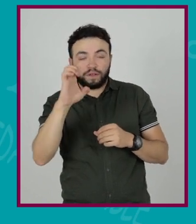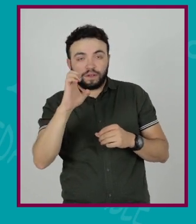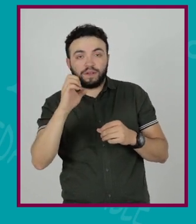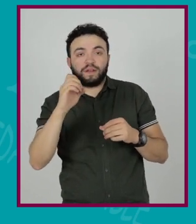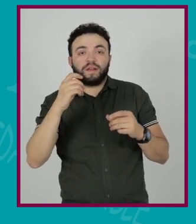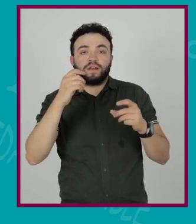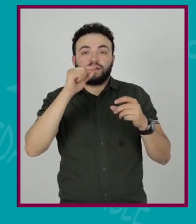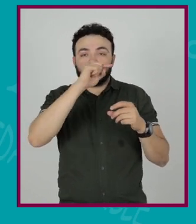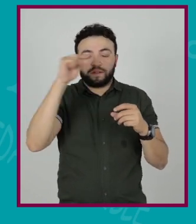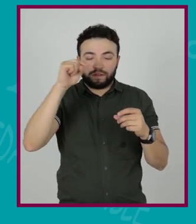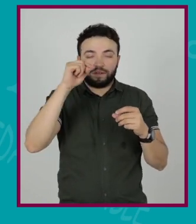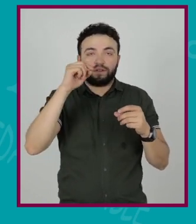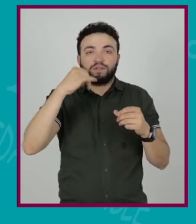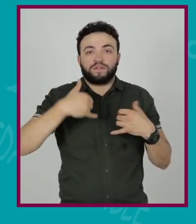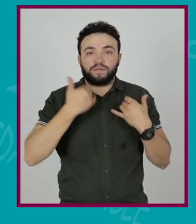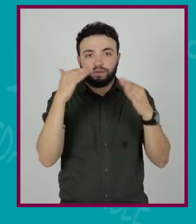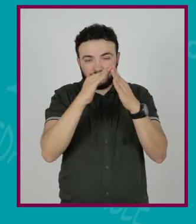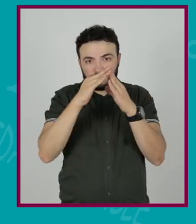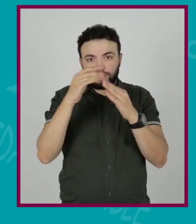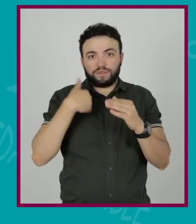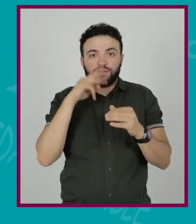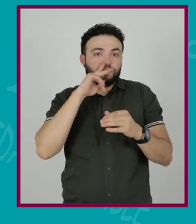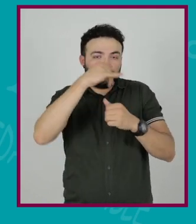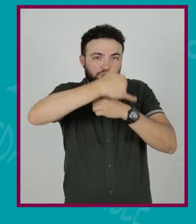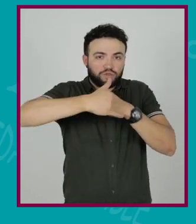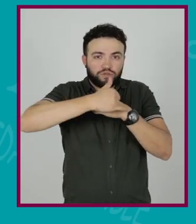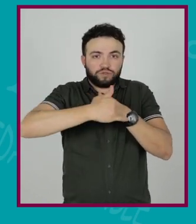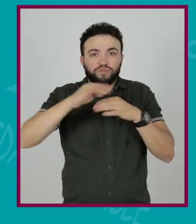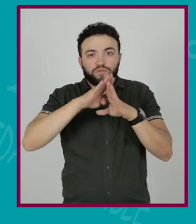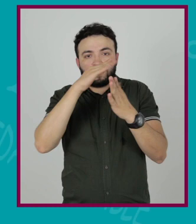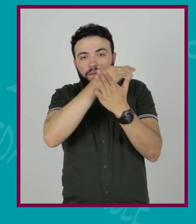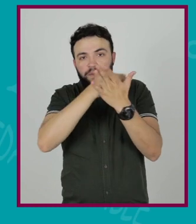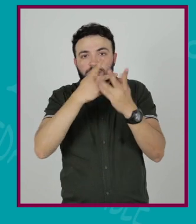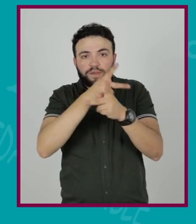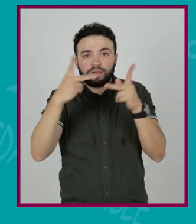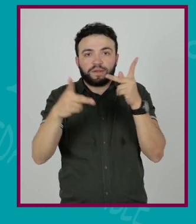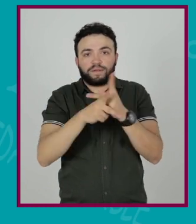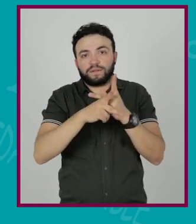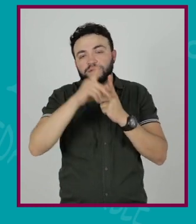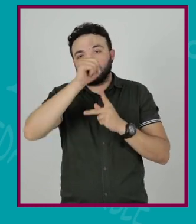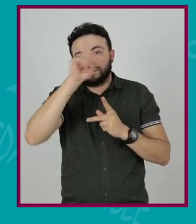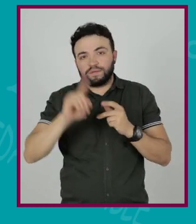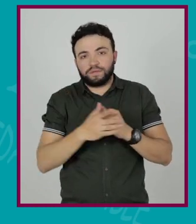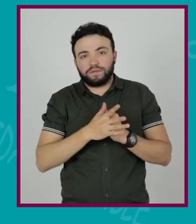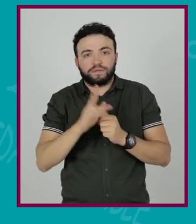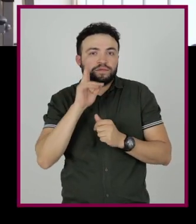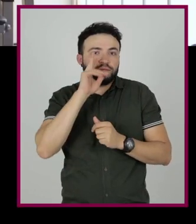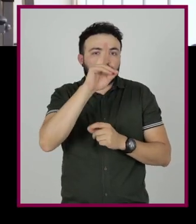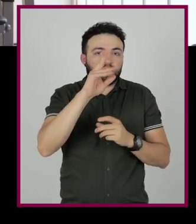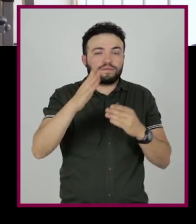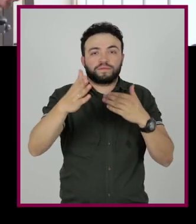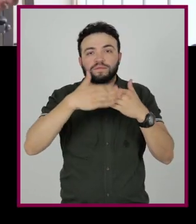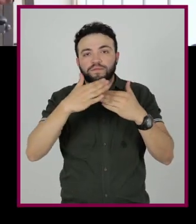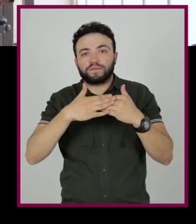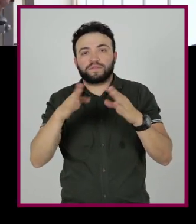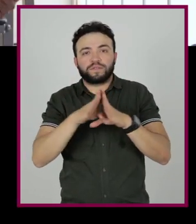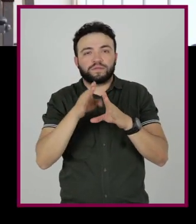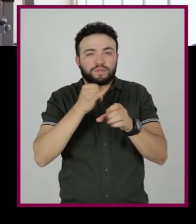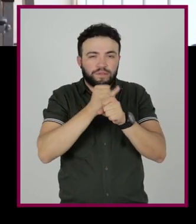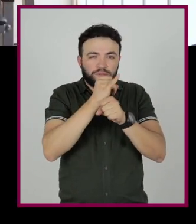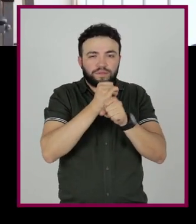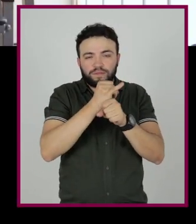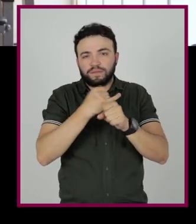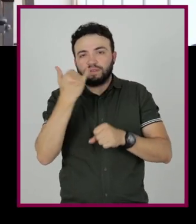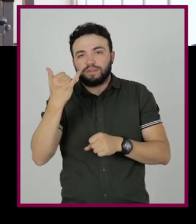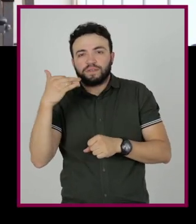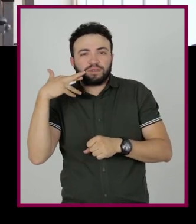fb.me/Jóvenes en Casa. O vuelve a ver los programas de Jóvenes en Televisión en youtube.com/Media Superior MXC. Nos vemos en el siguiente programa